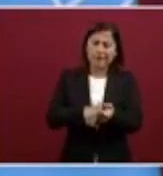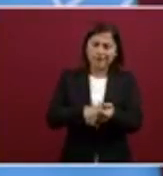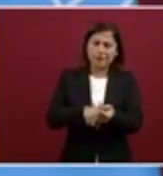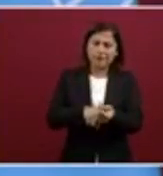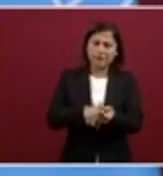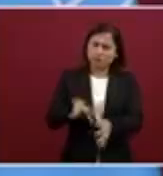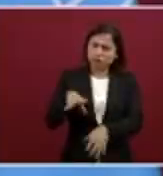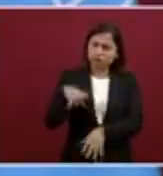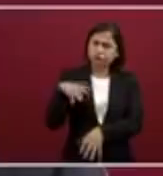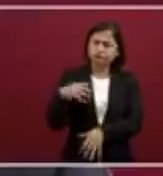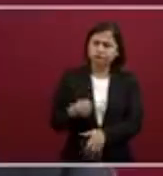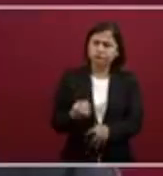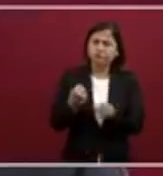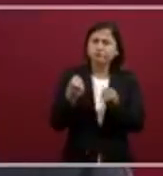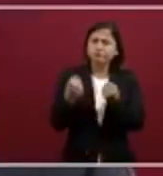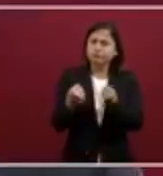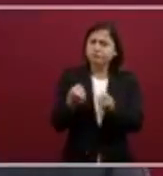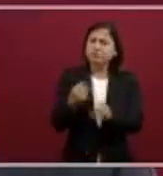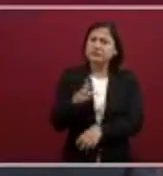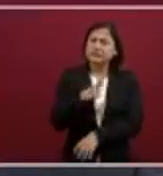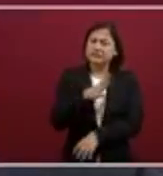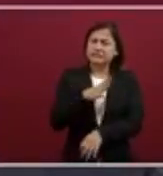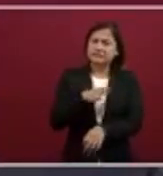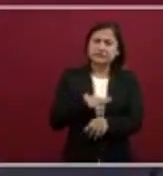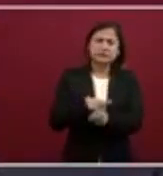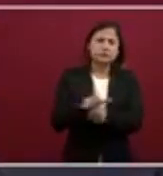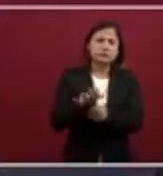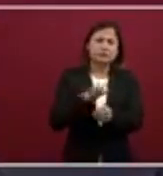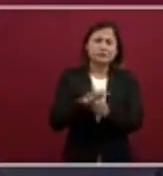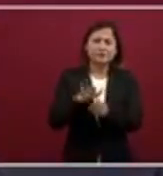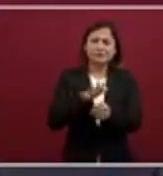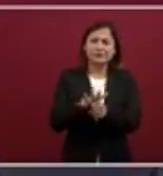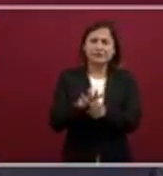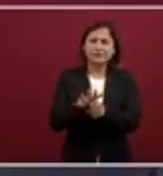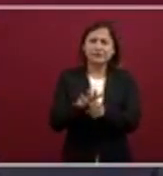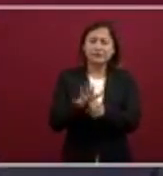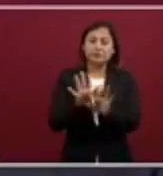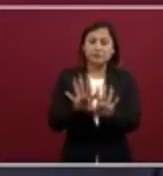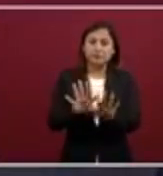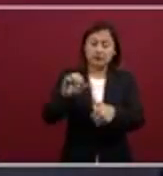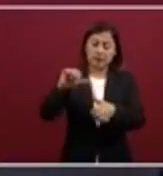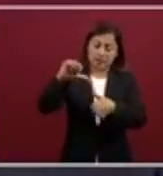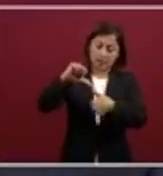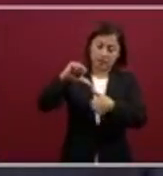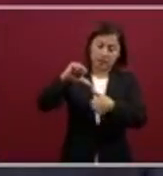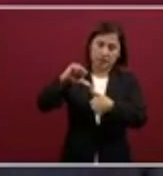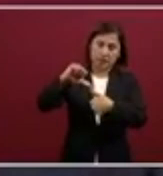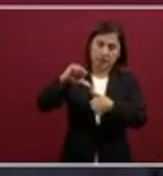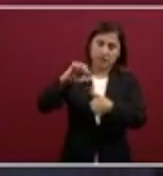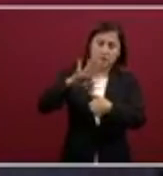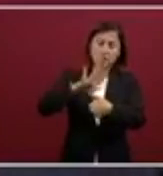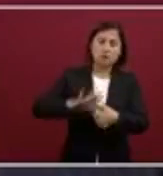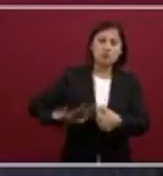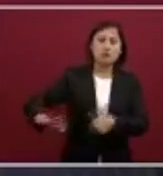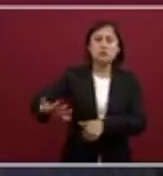región. Es de las regiones más ricas del mundo.